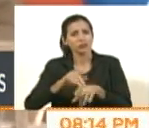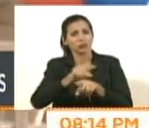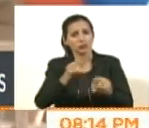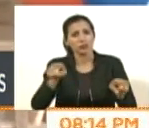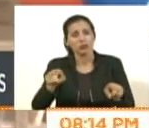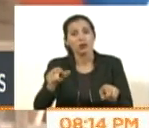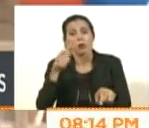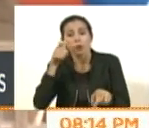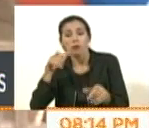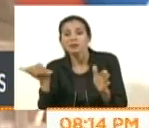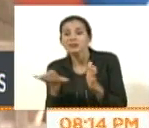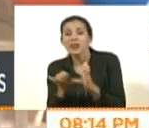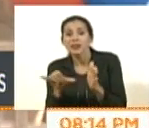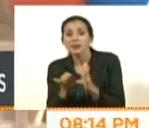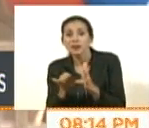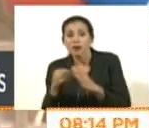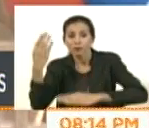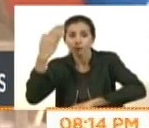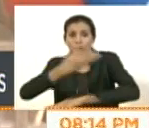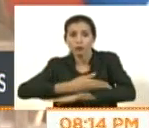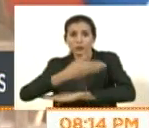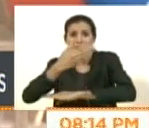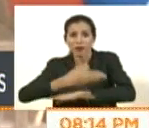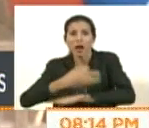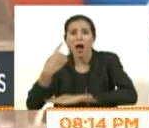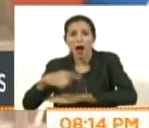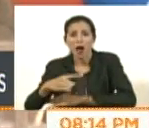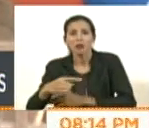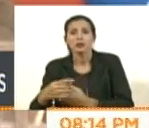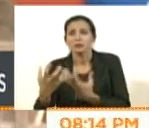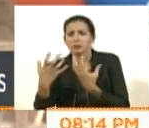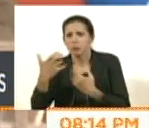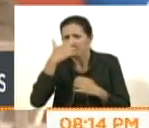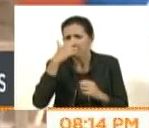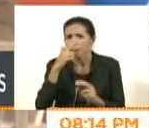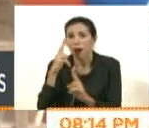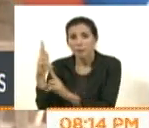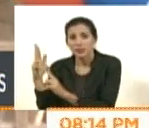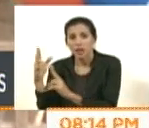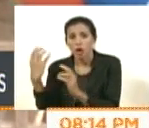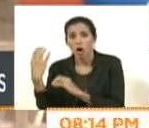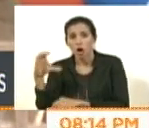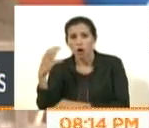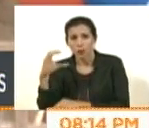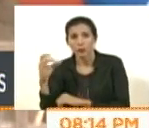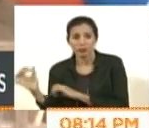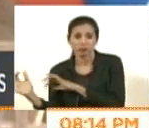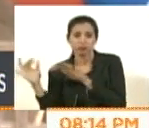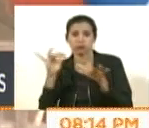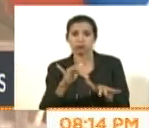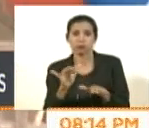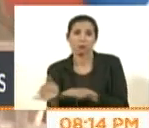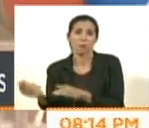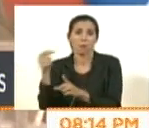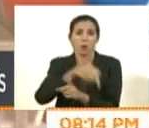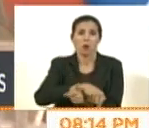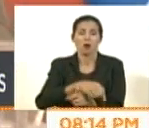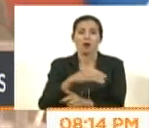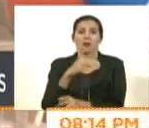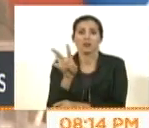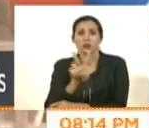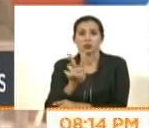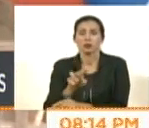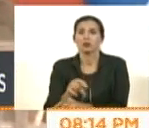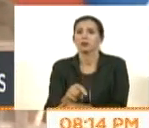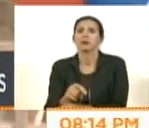pueblos fronterizos donde hay presencia de paramilitarismo colombiano y que son